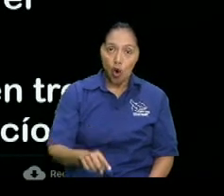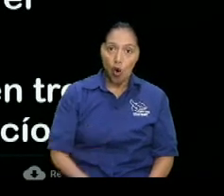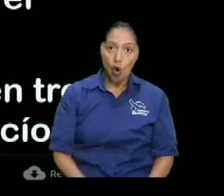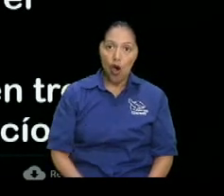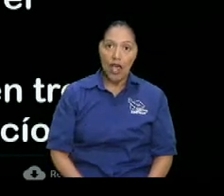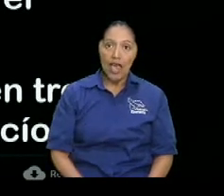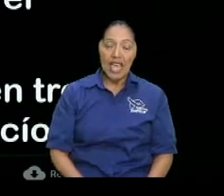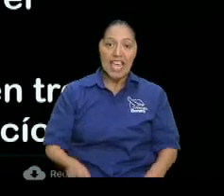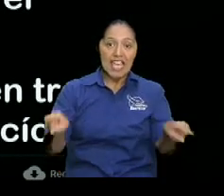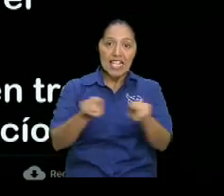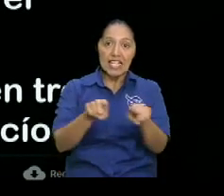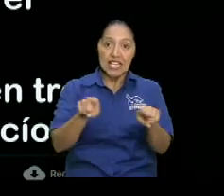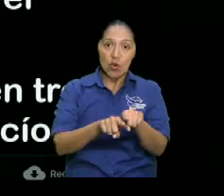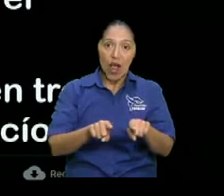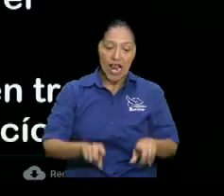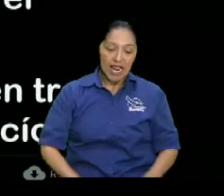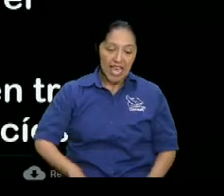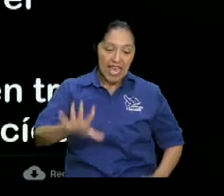espada de Gedeón.